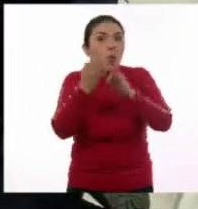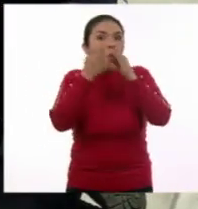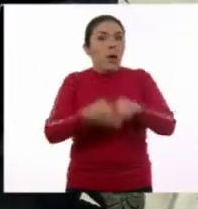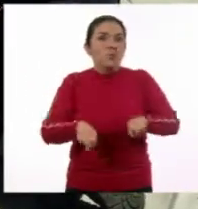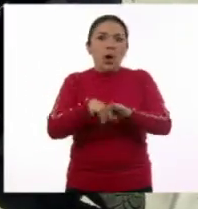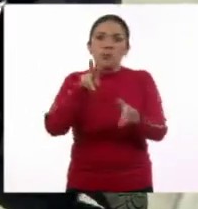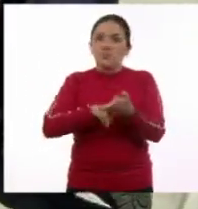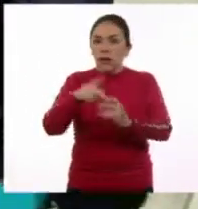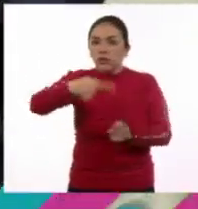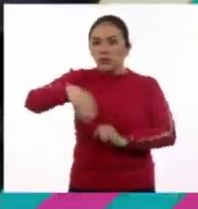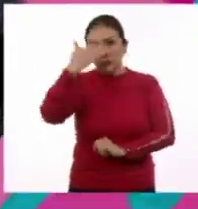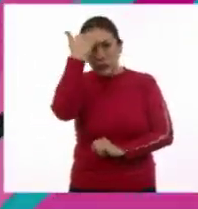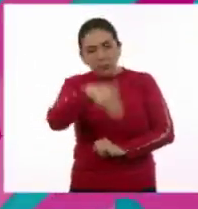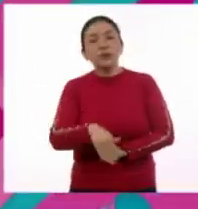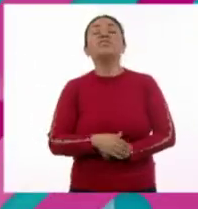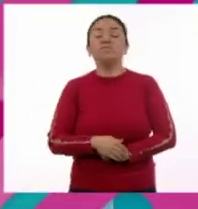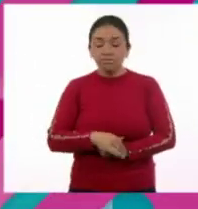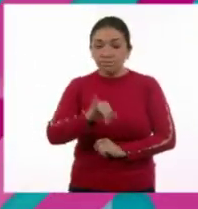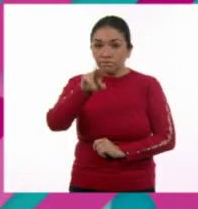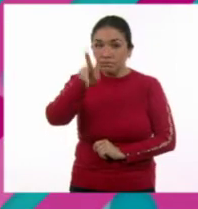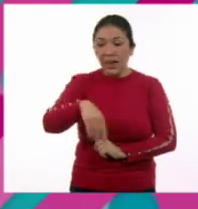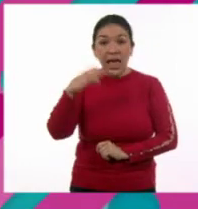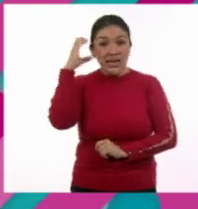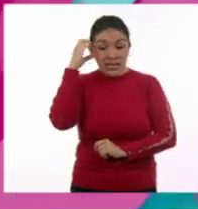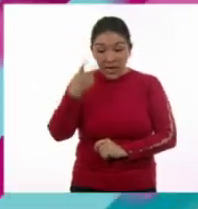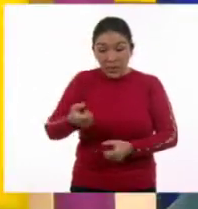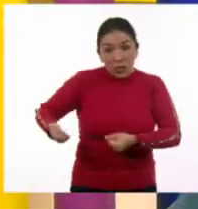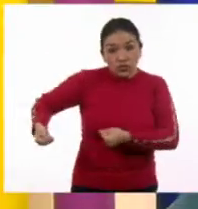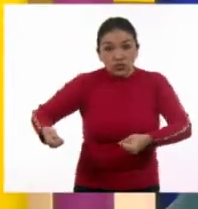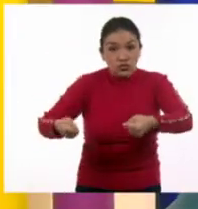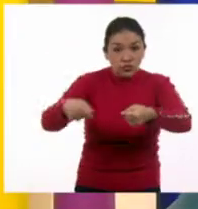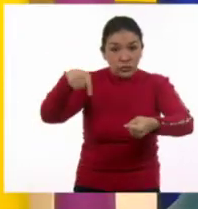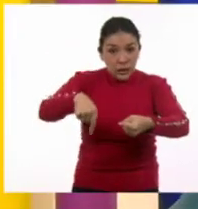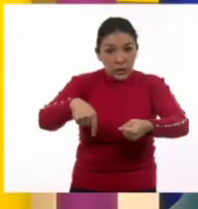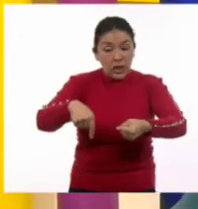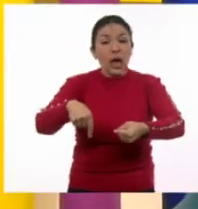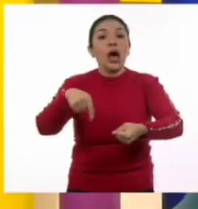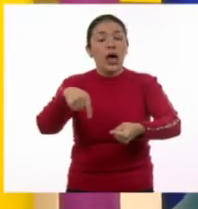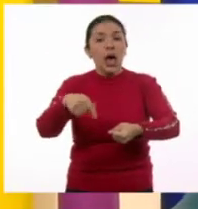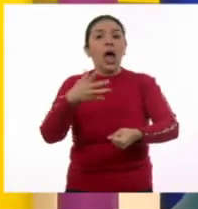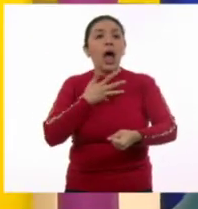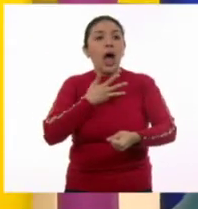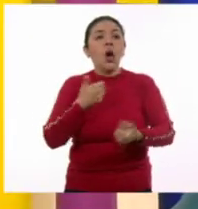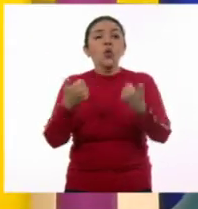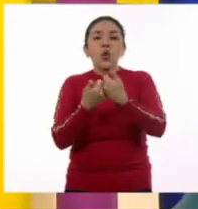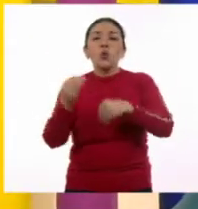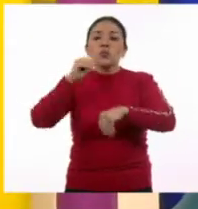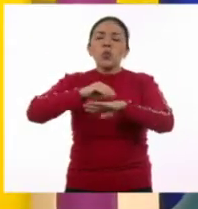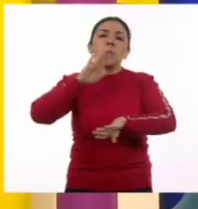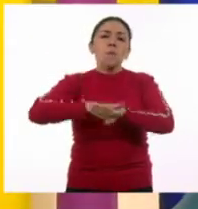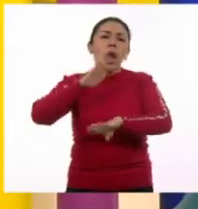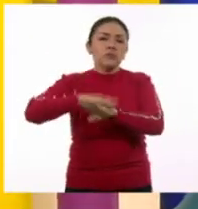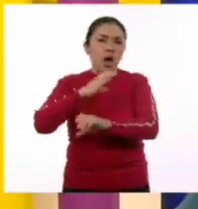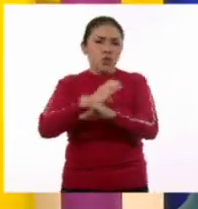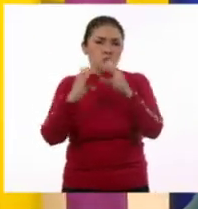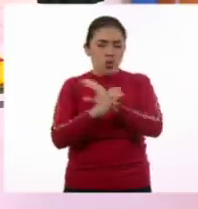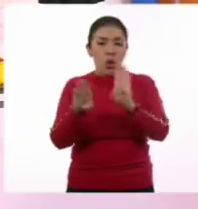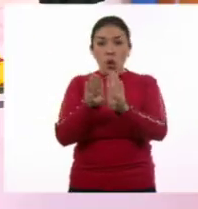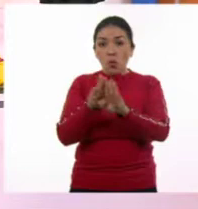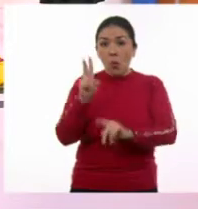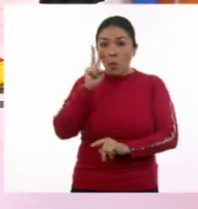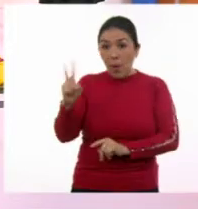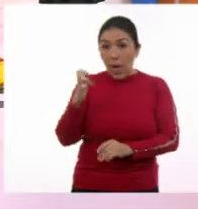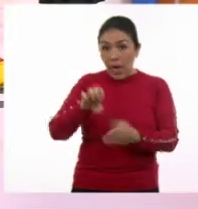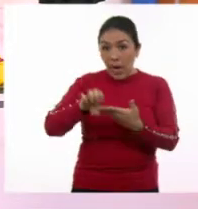valiosa para todos así es nuestra camilla se va a completar demás aditamentos como en este caso